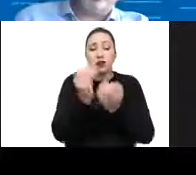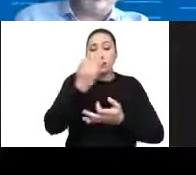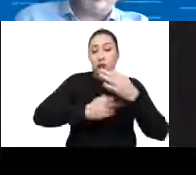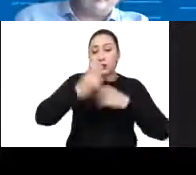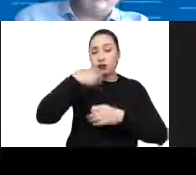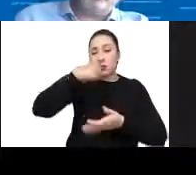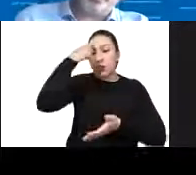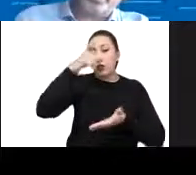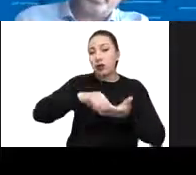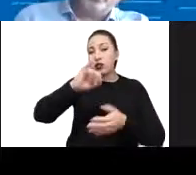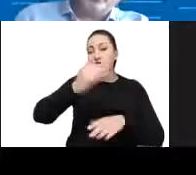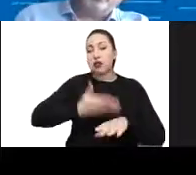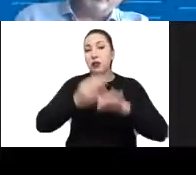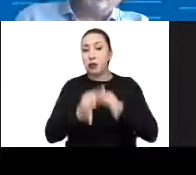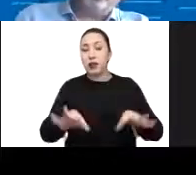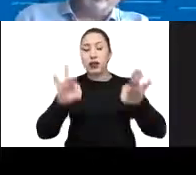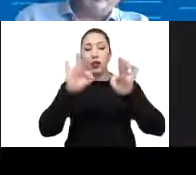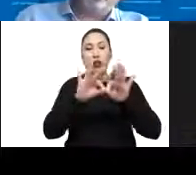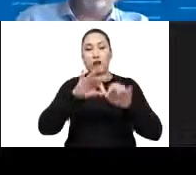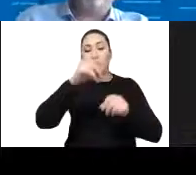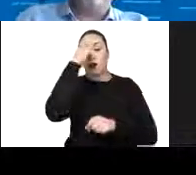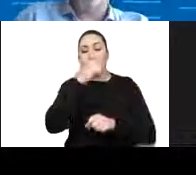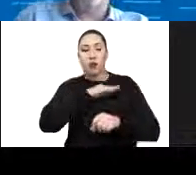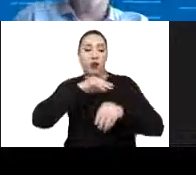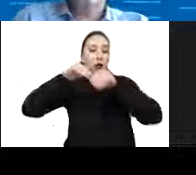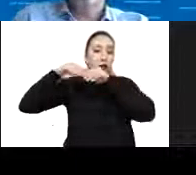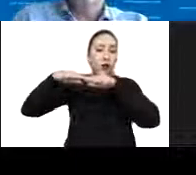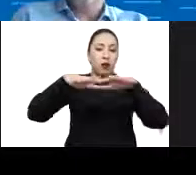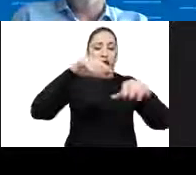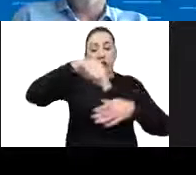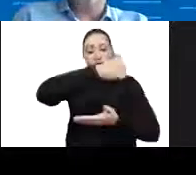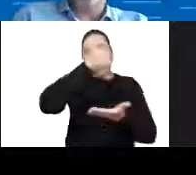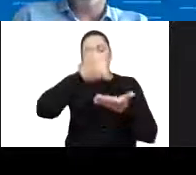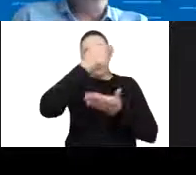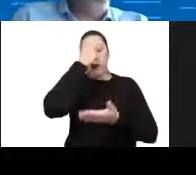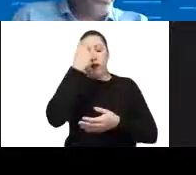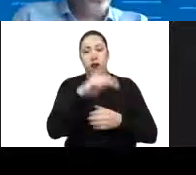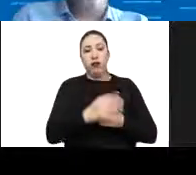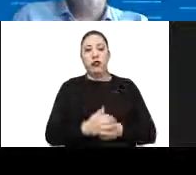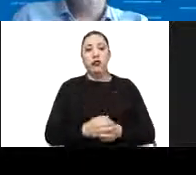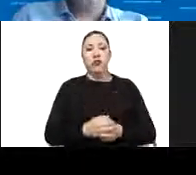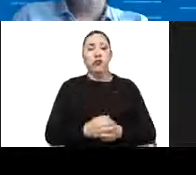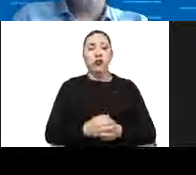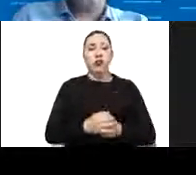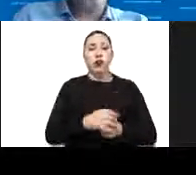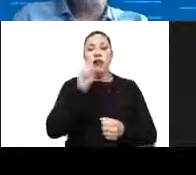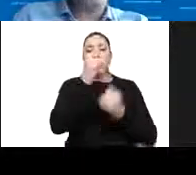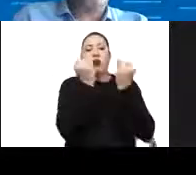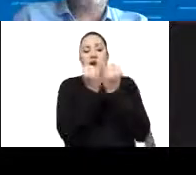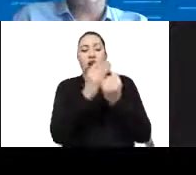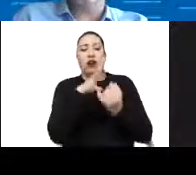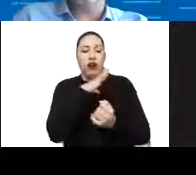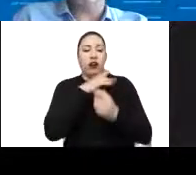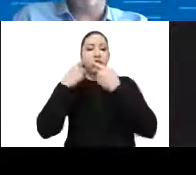muy importante poder discutir a nivel ciudad, ¿no? Y lo que se ha visto en muchos estudios, y hemos